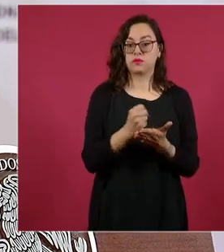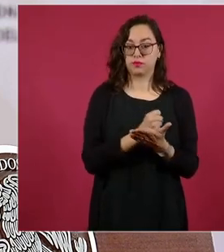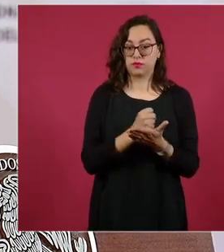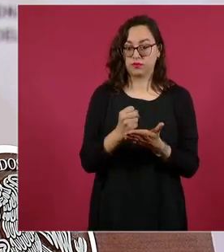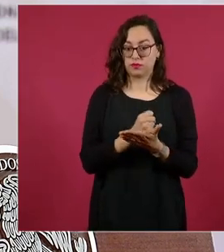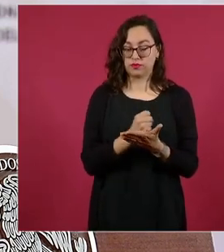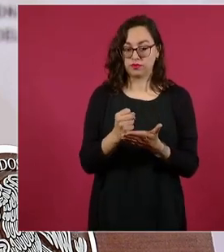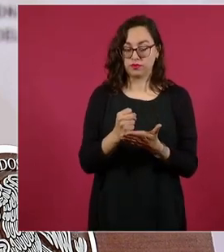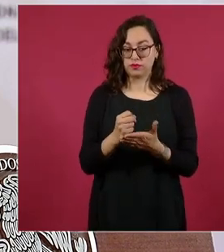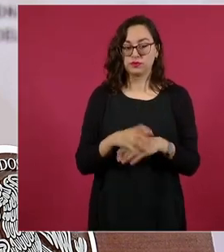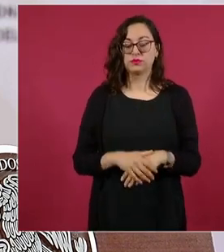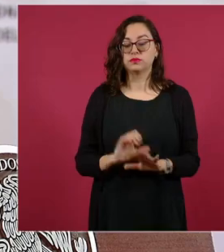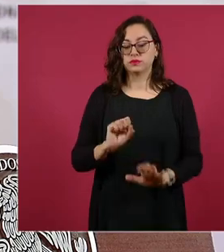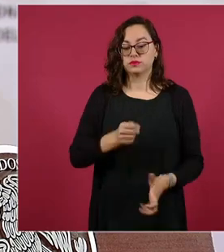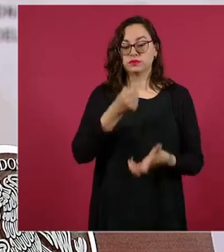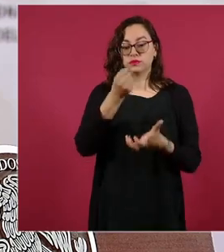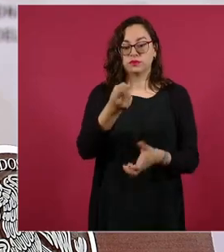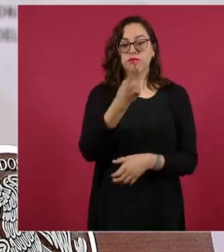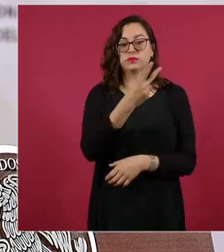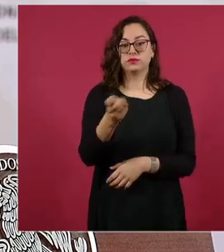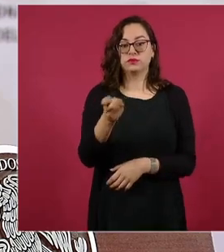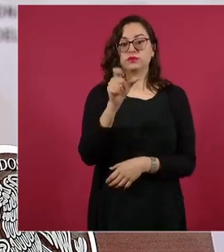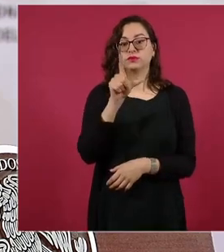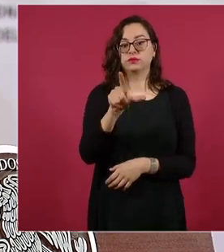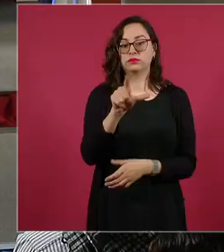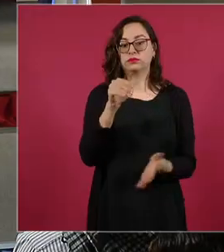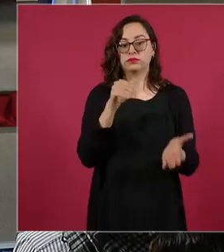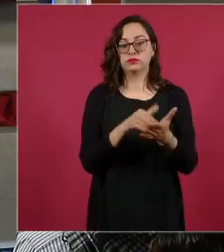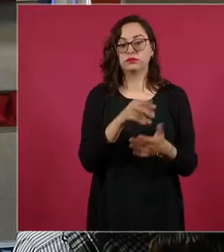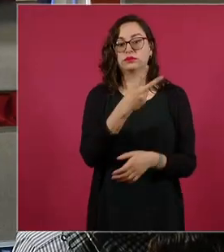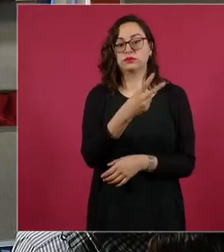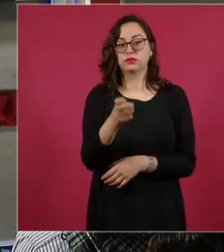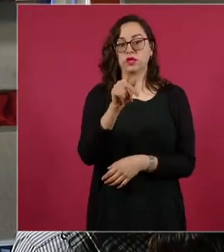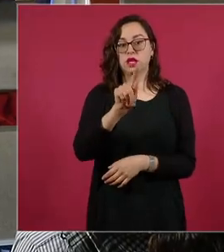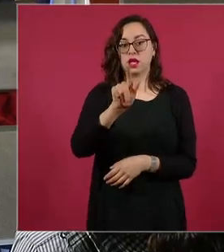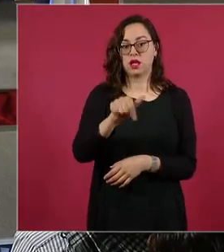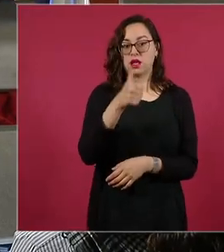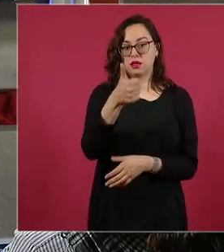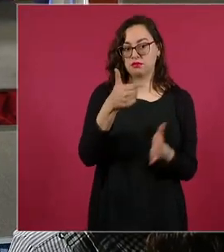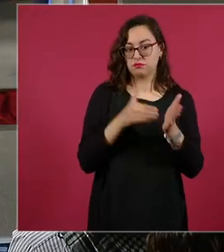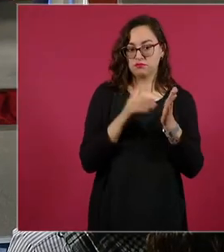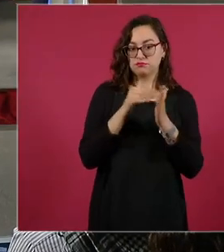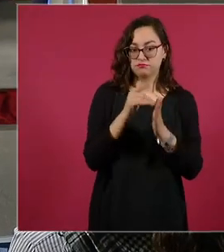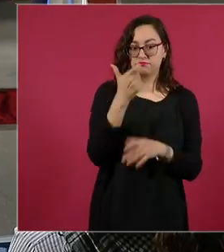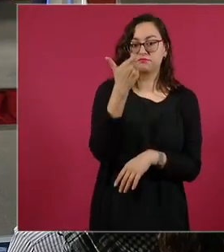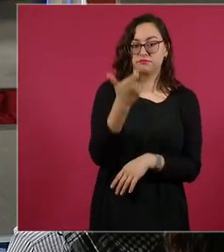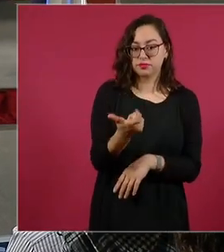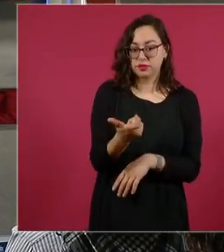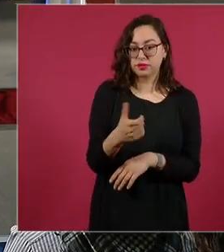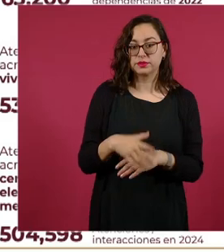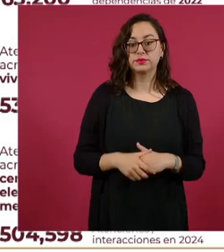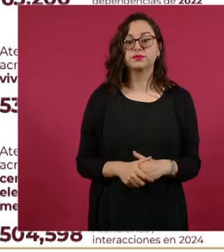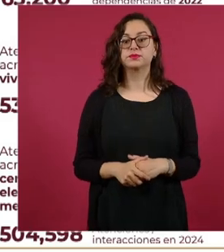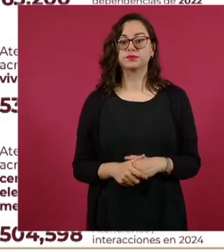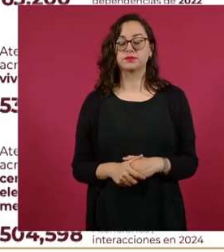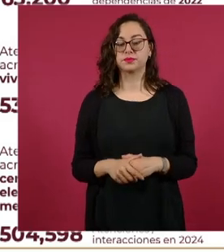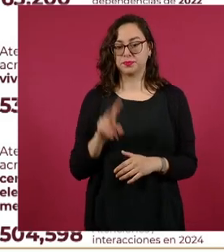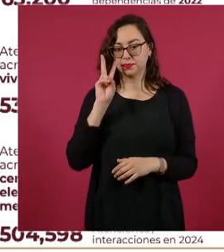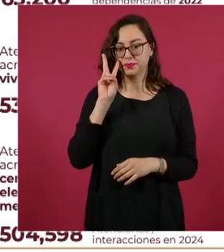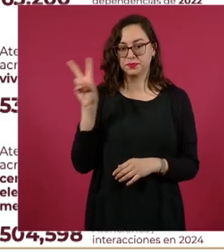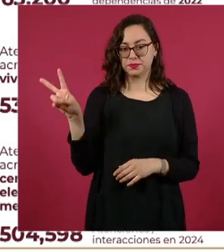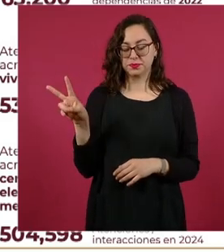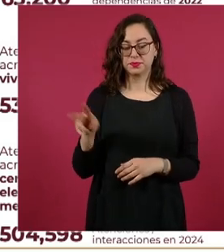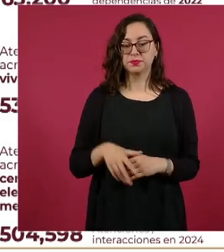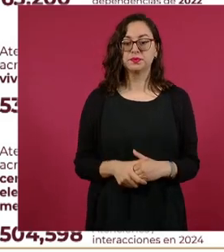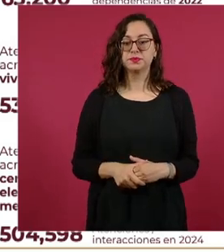flujo de dinero de doscientos diecisiete mil doscientos setenta y seis millones de pesos. Quiero destacar que el FOBISTE es la única